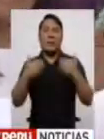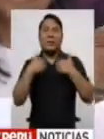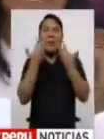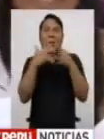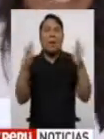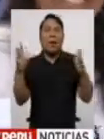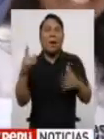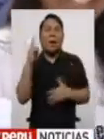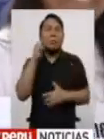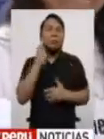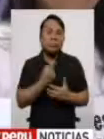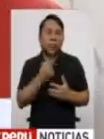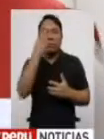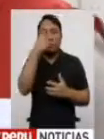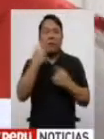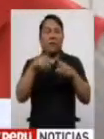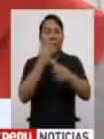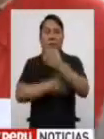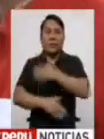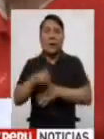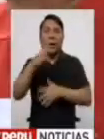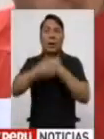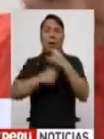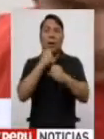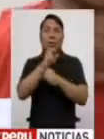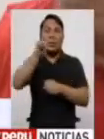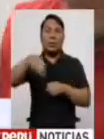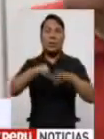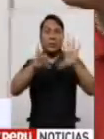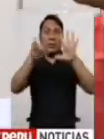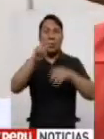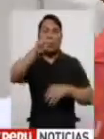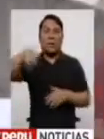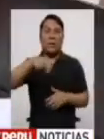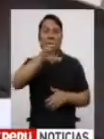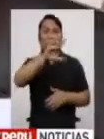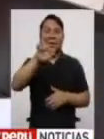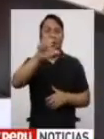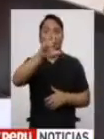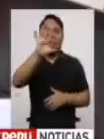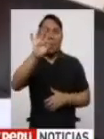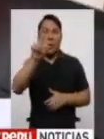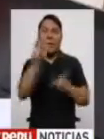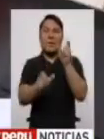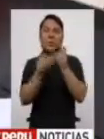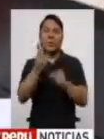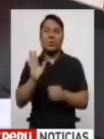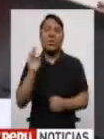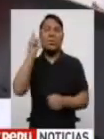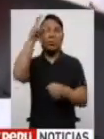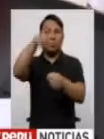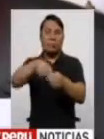de discapacidad. En el año 2016, 2,539